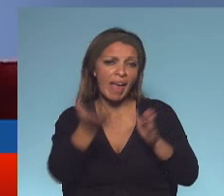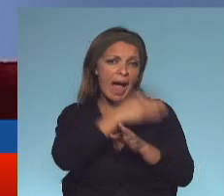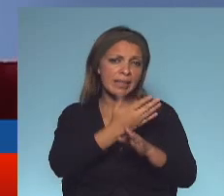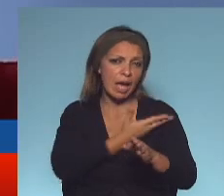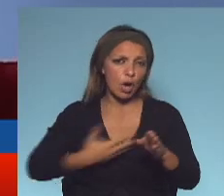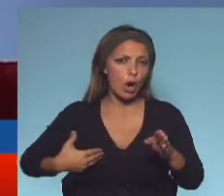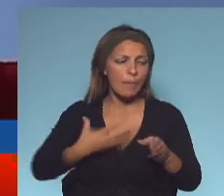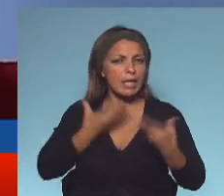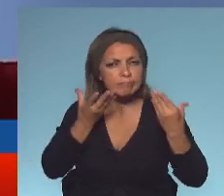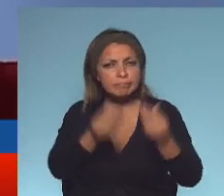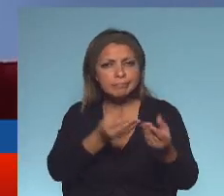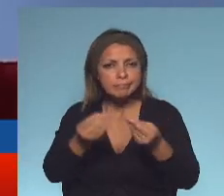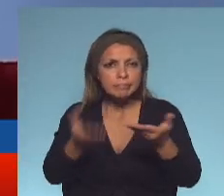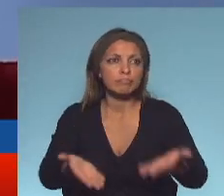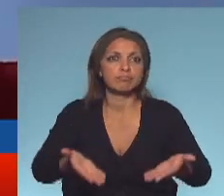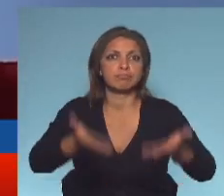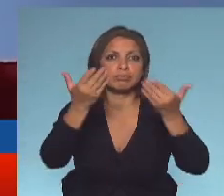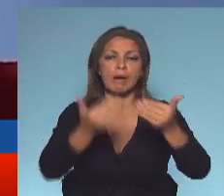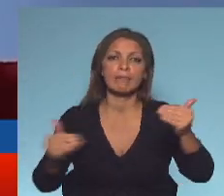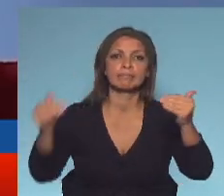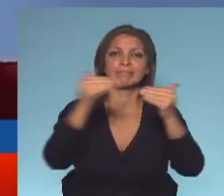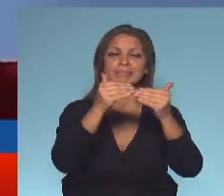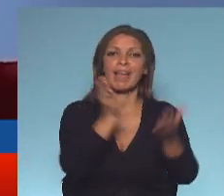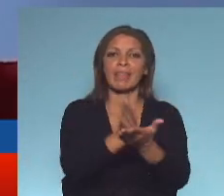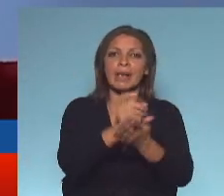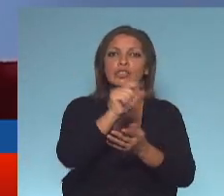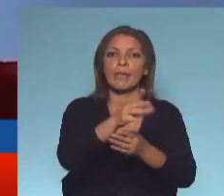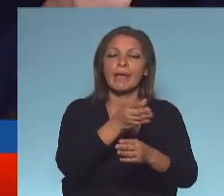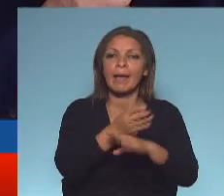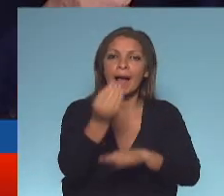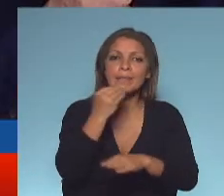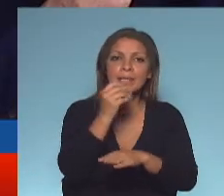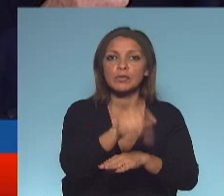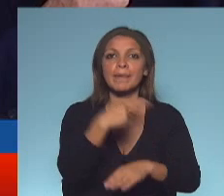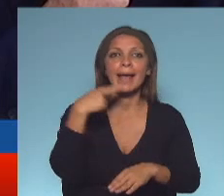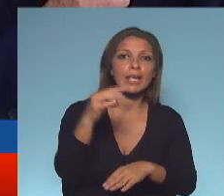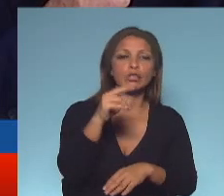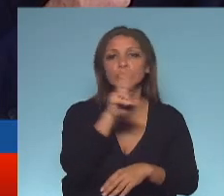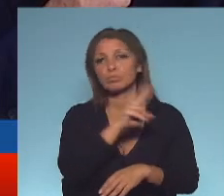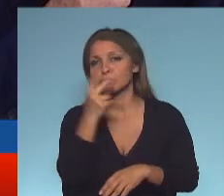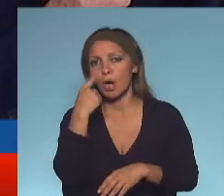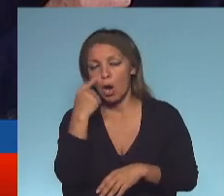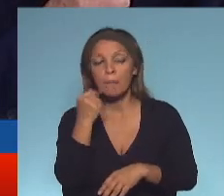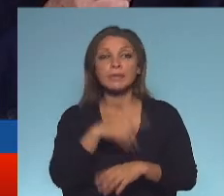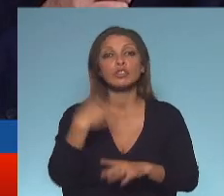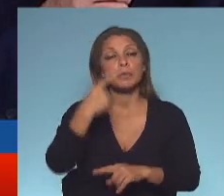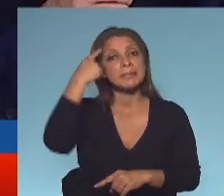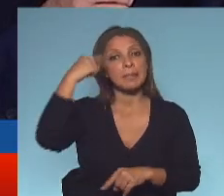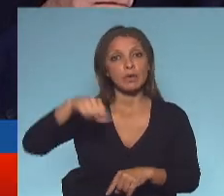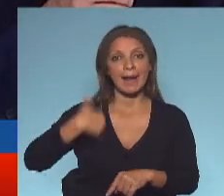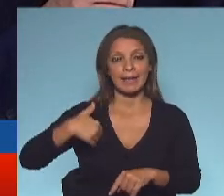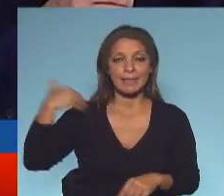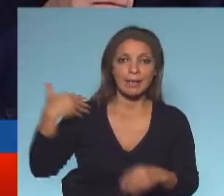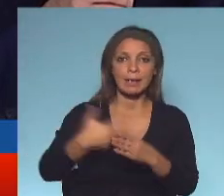esas profundas desigualdades y alcanzarles el derecho al ingreso para sus hijos e hijas. Estimamos que en la Argentina, y este trabajo que lleva adelante